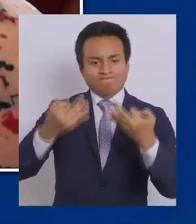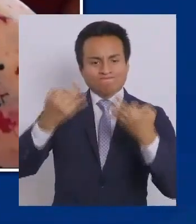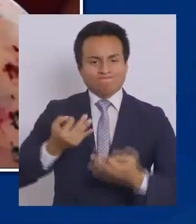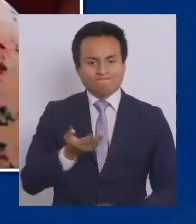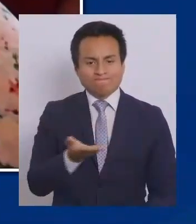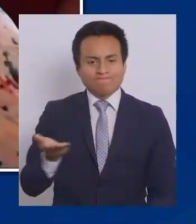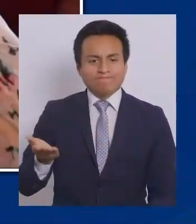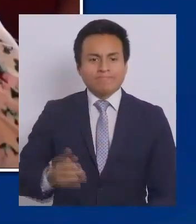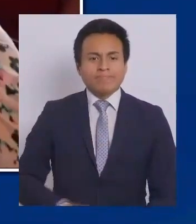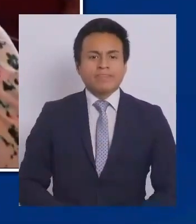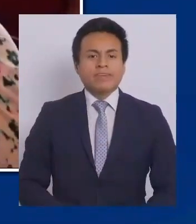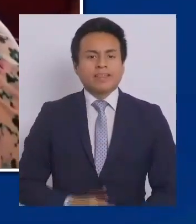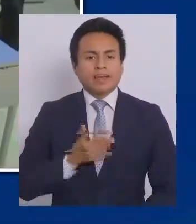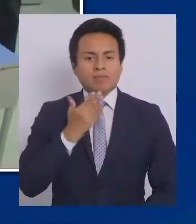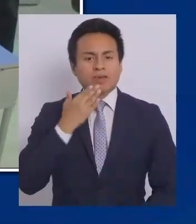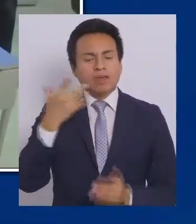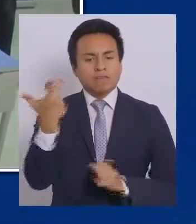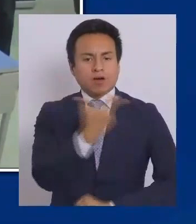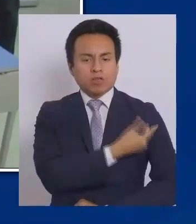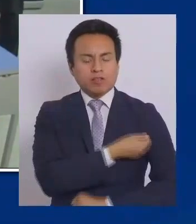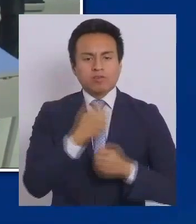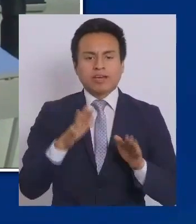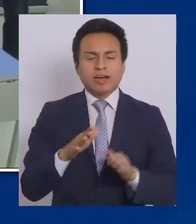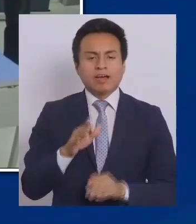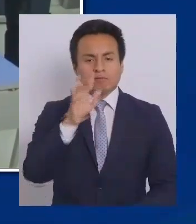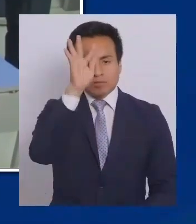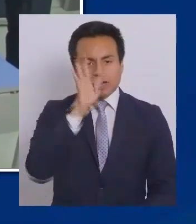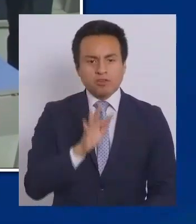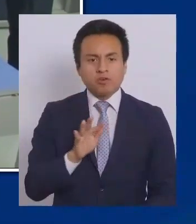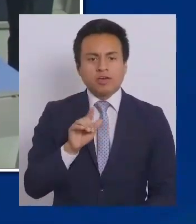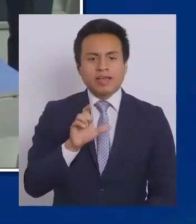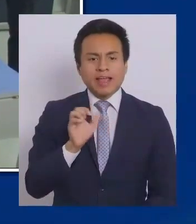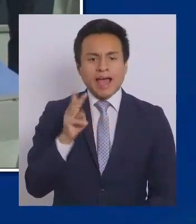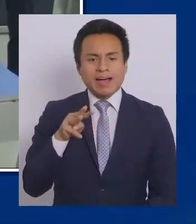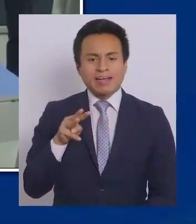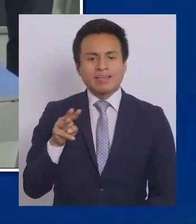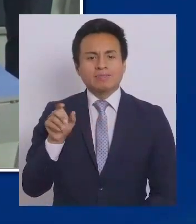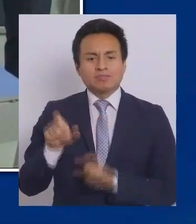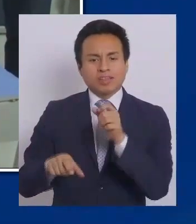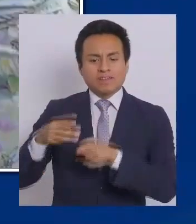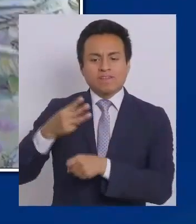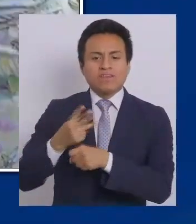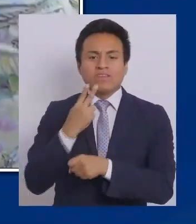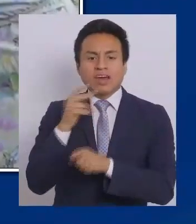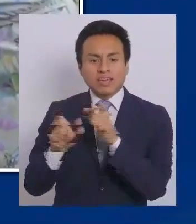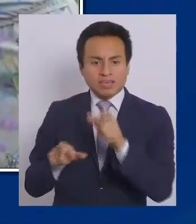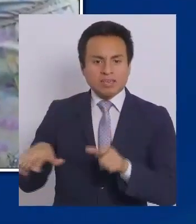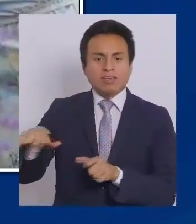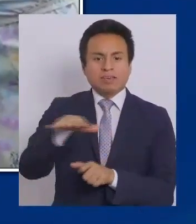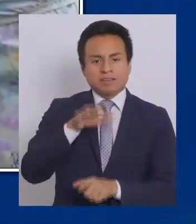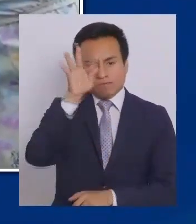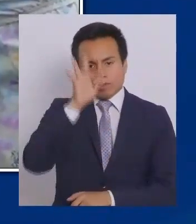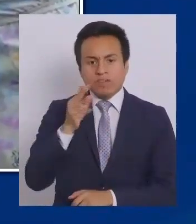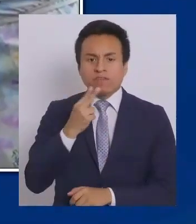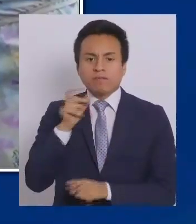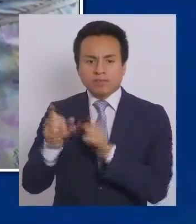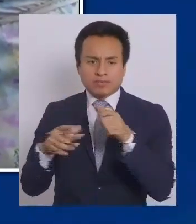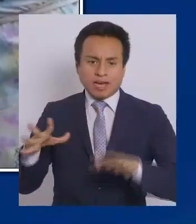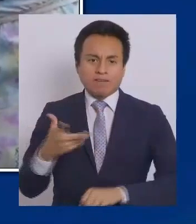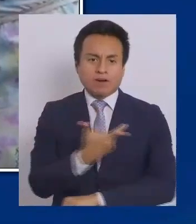también hemos vacunado a los funcionarios de los l am y a las personas que viven ahí estamos